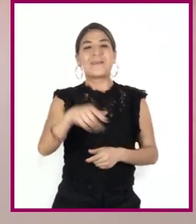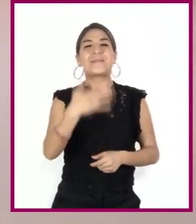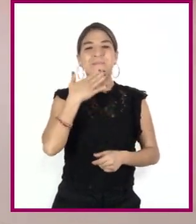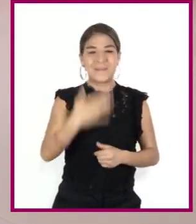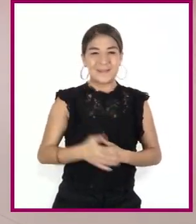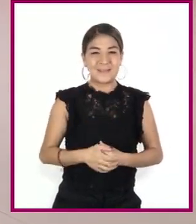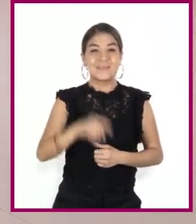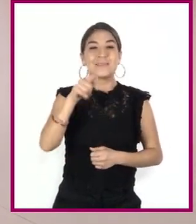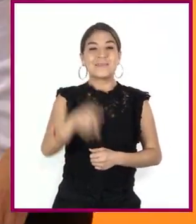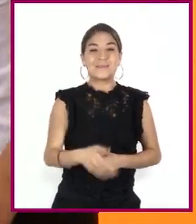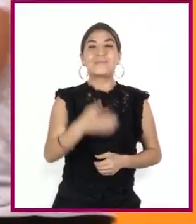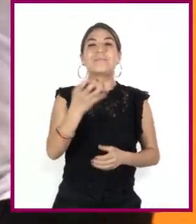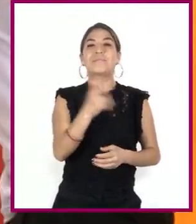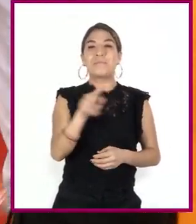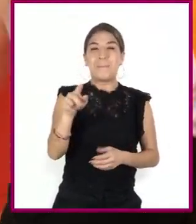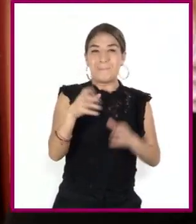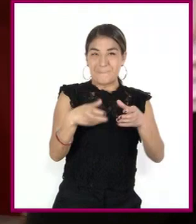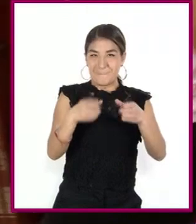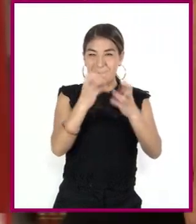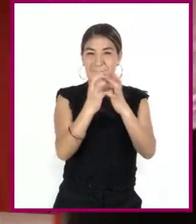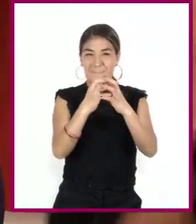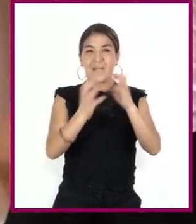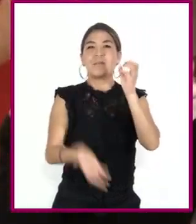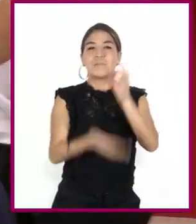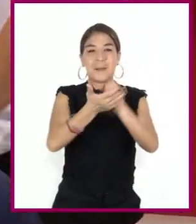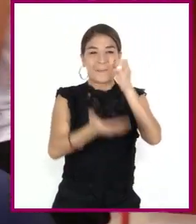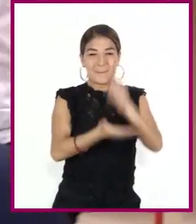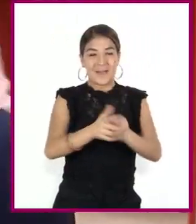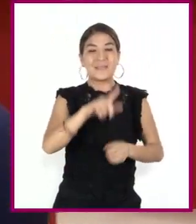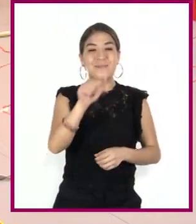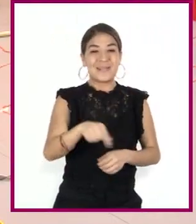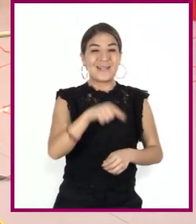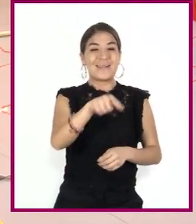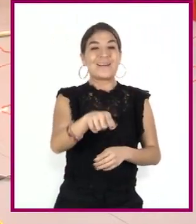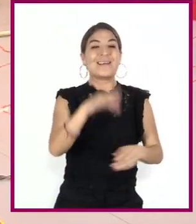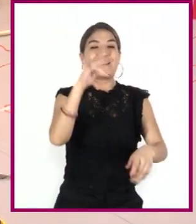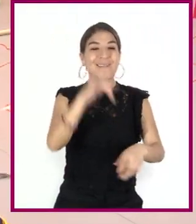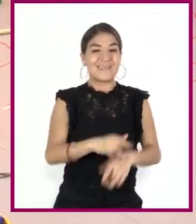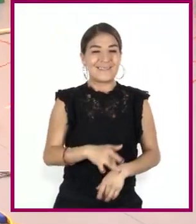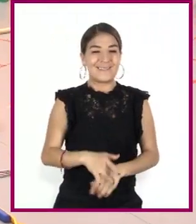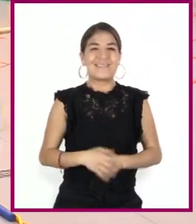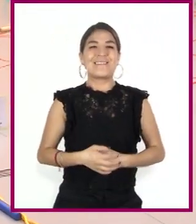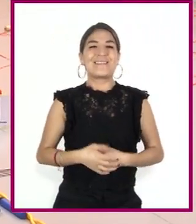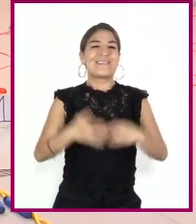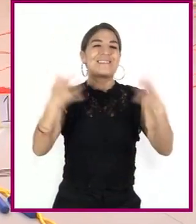muy bien. Tomas tu plato, avanzas